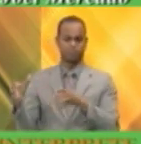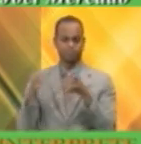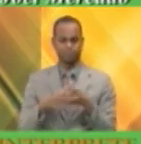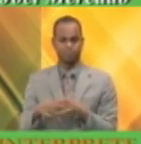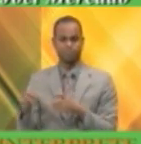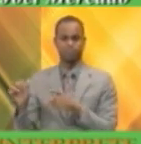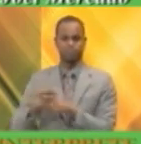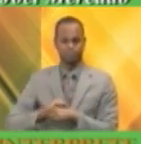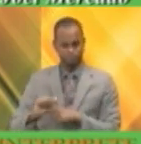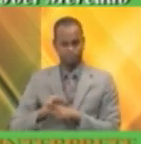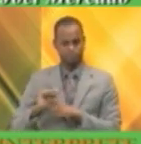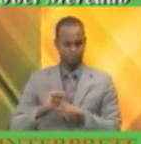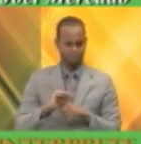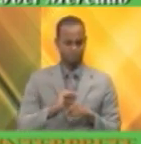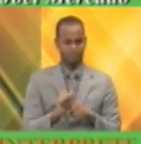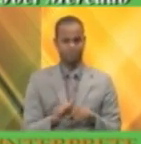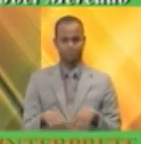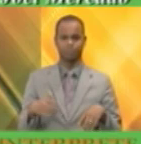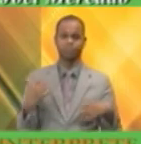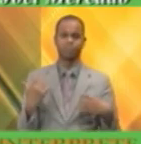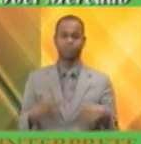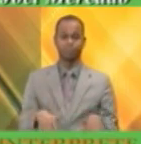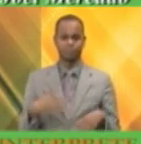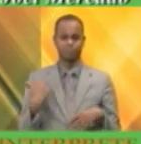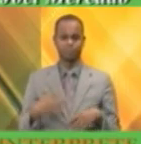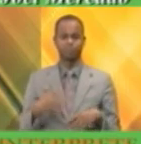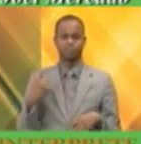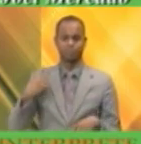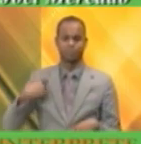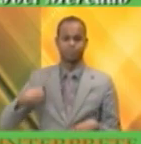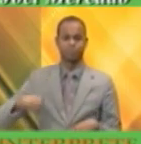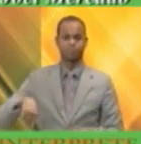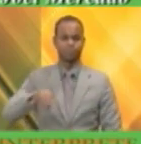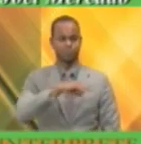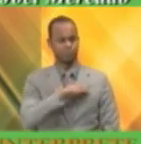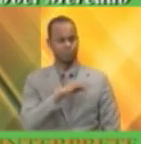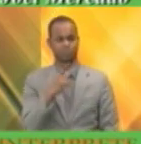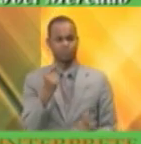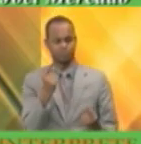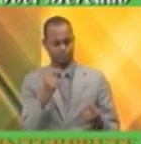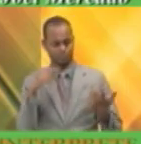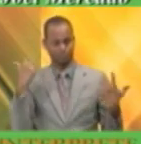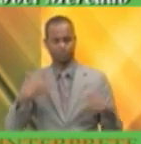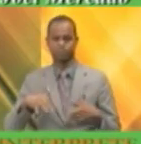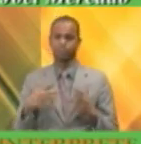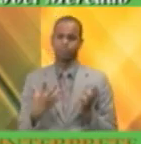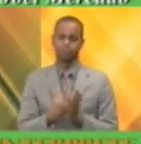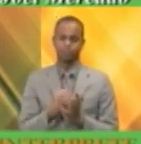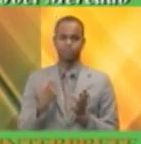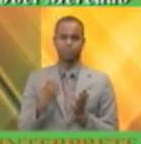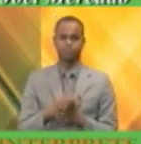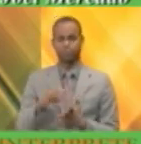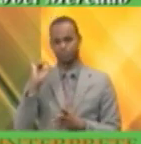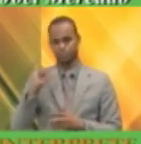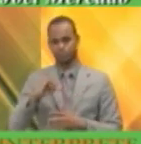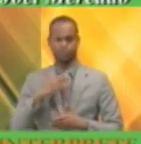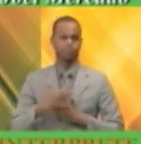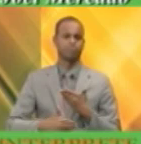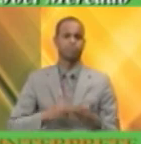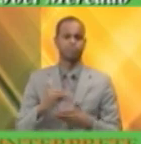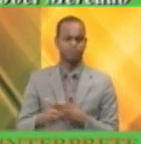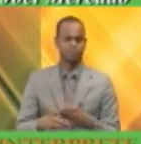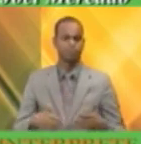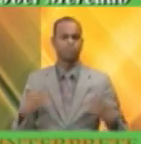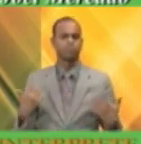Paralímpico. Ciertamente nosotros hemos sido beneficiarios de esa solidaridad